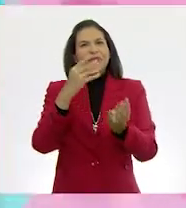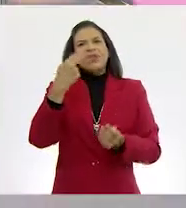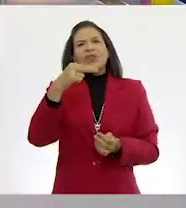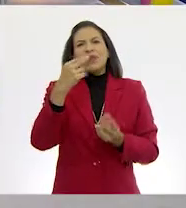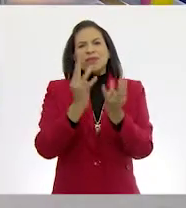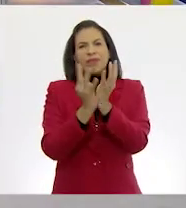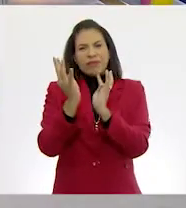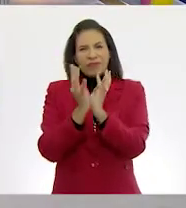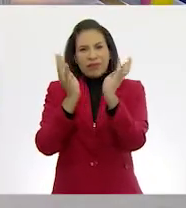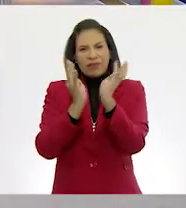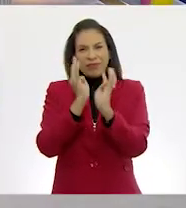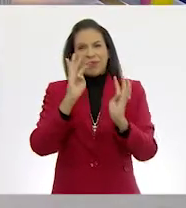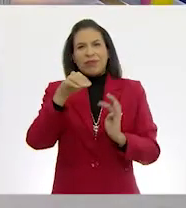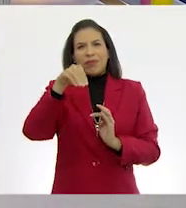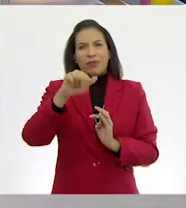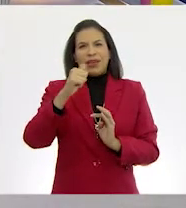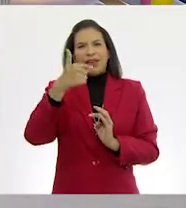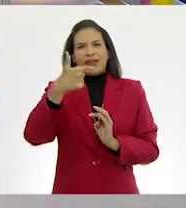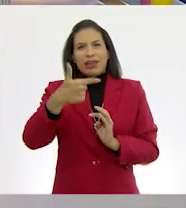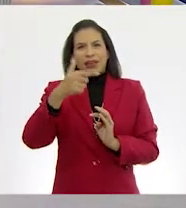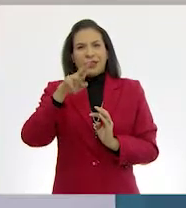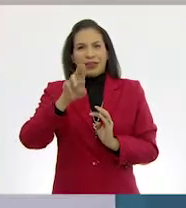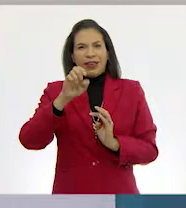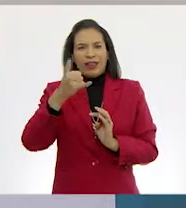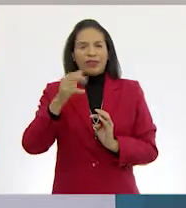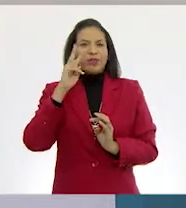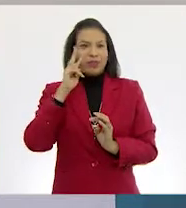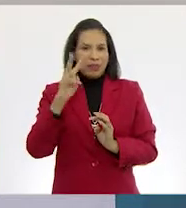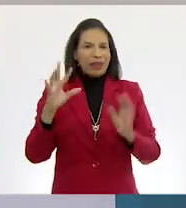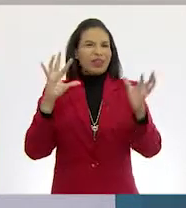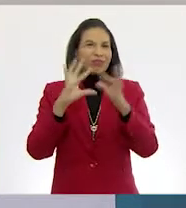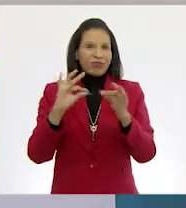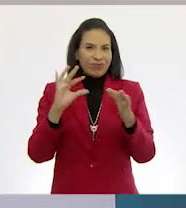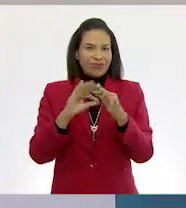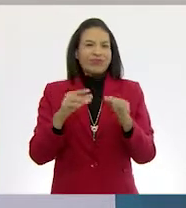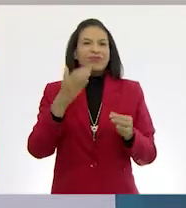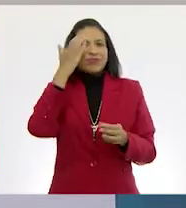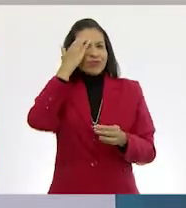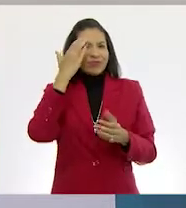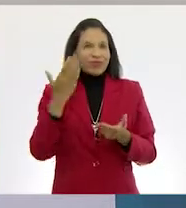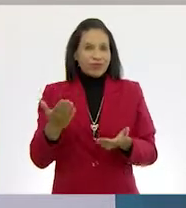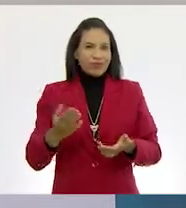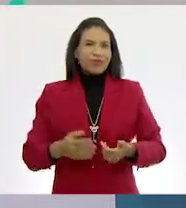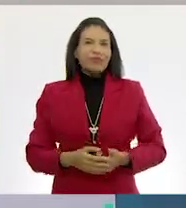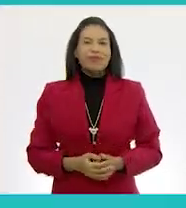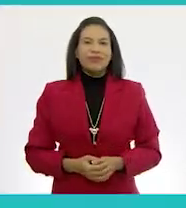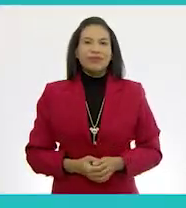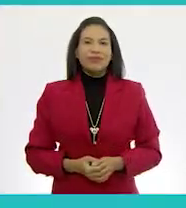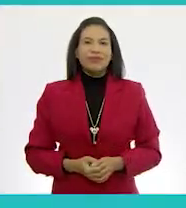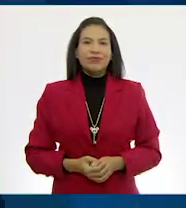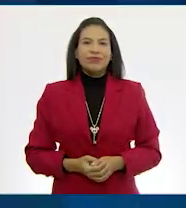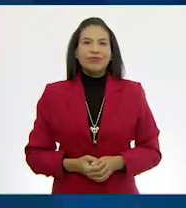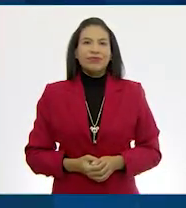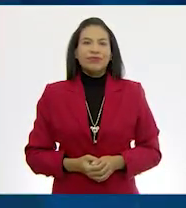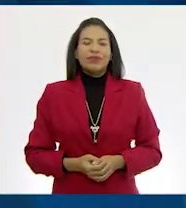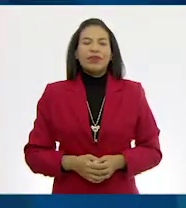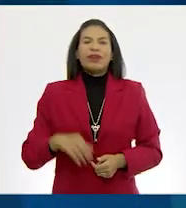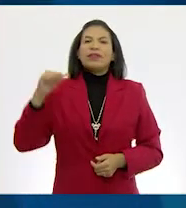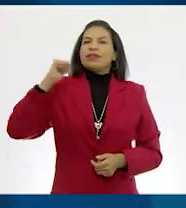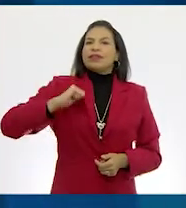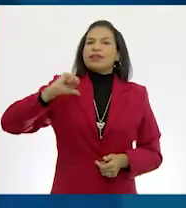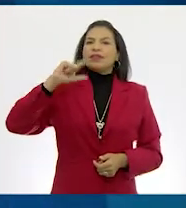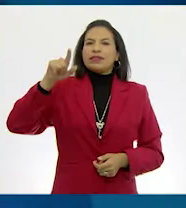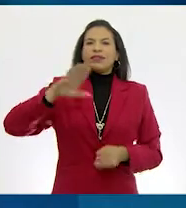así es los invito a ver la siguiente cápsula para conocerlo en la mitología